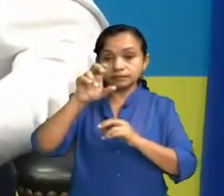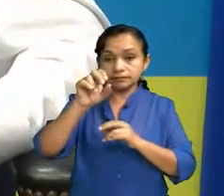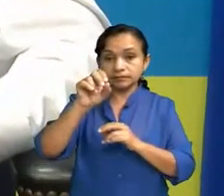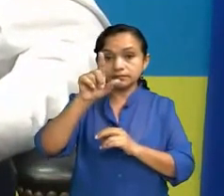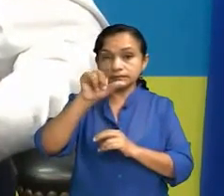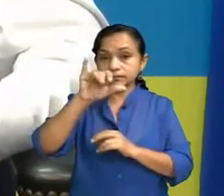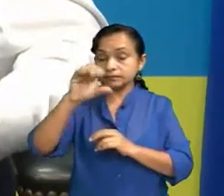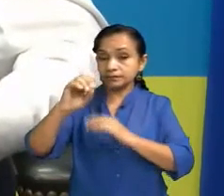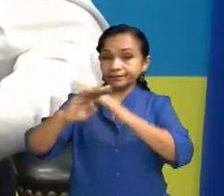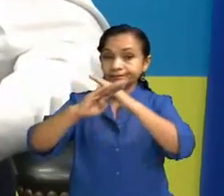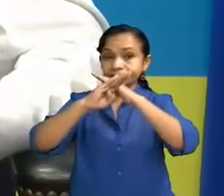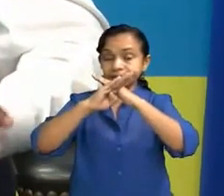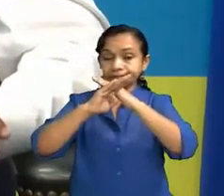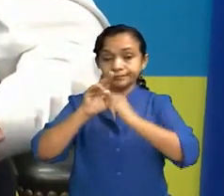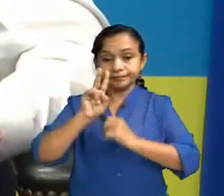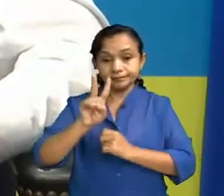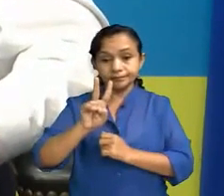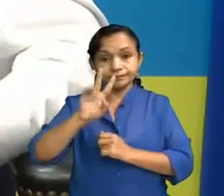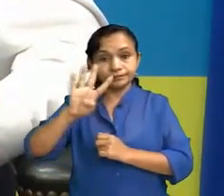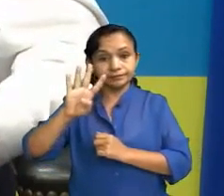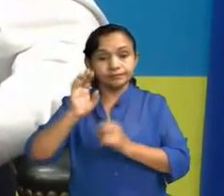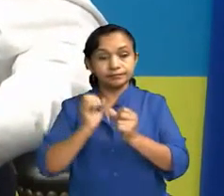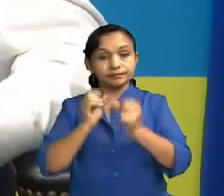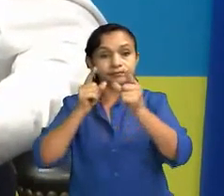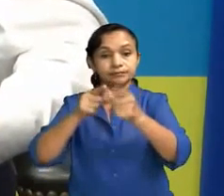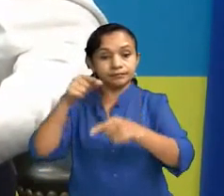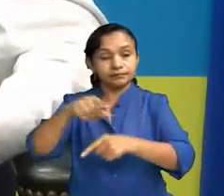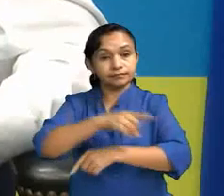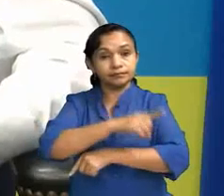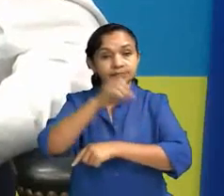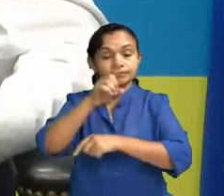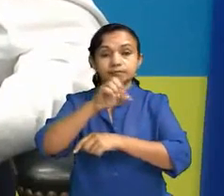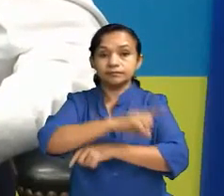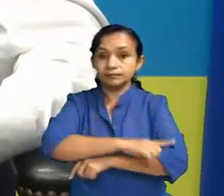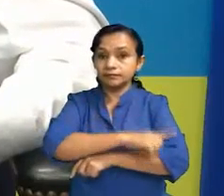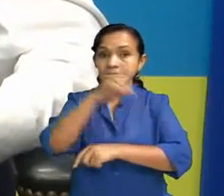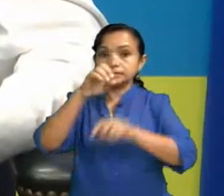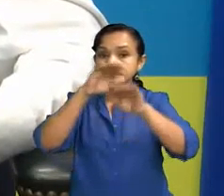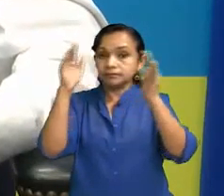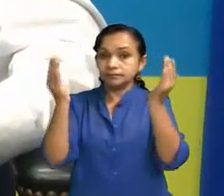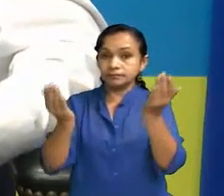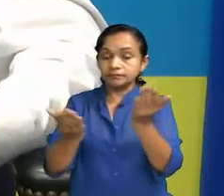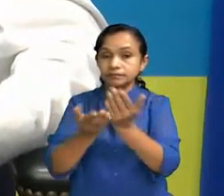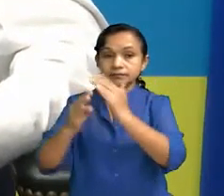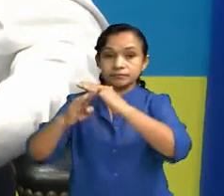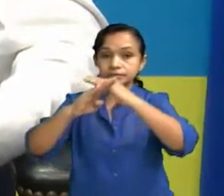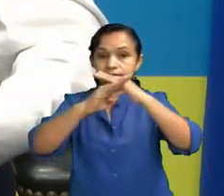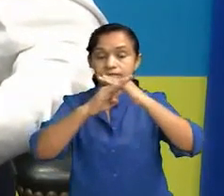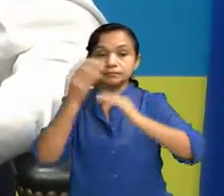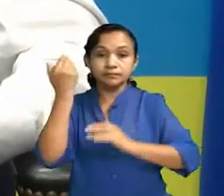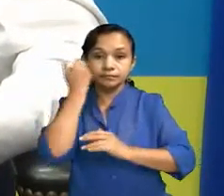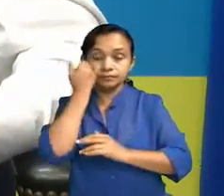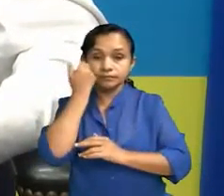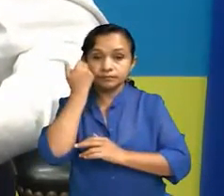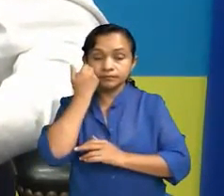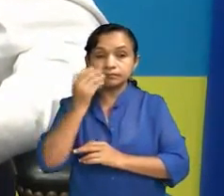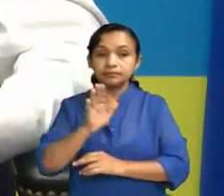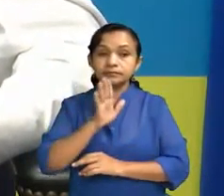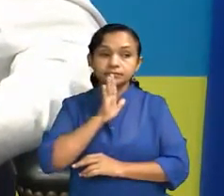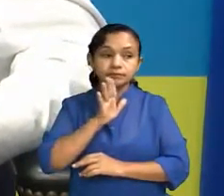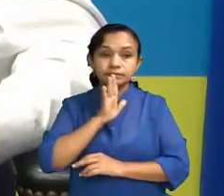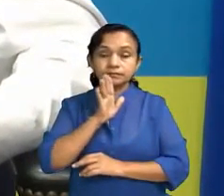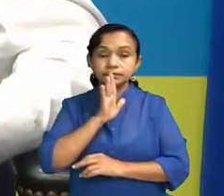A propósito de que este 24 de octubre se conmemora el Día Mundial contra esta enfermedad. Para hablar a detalles y